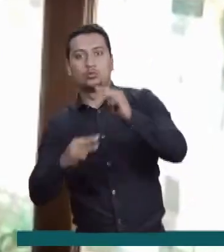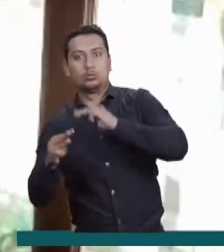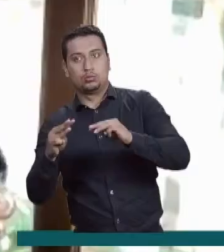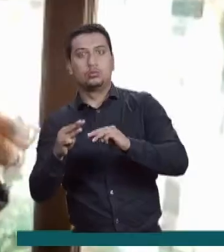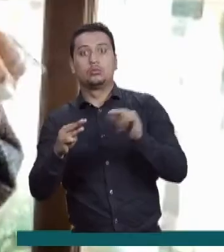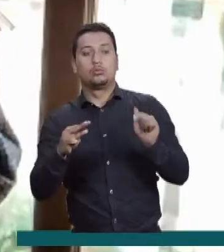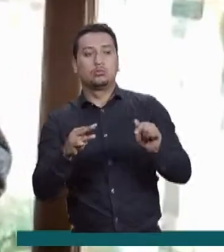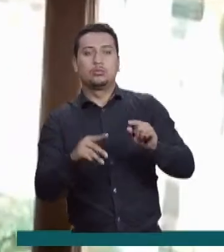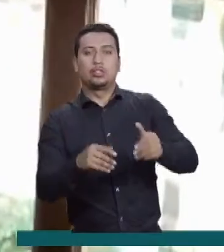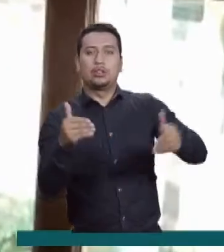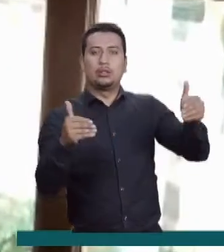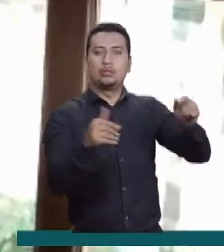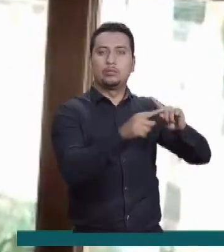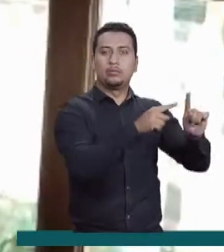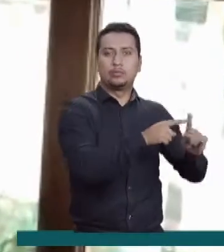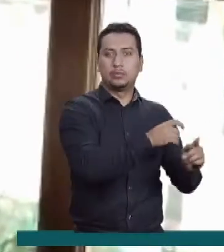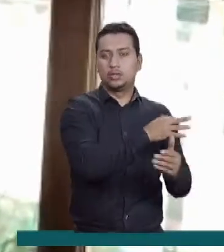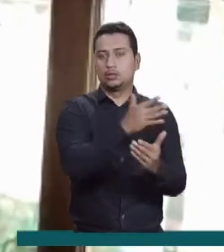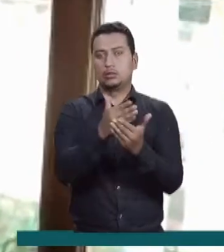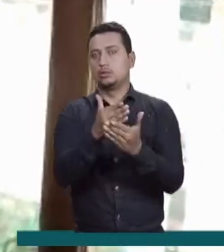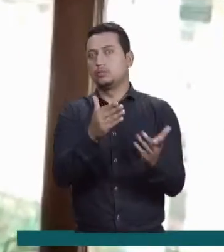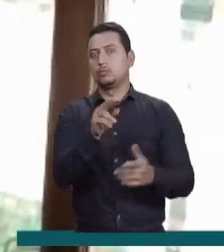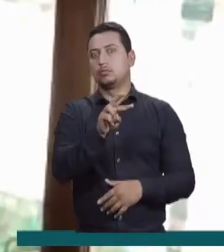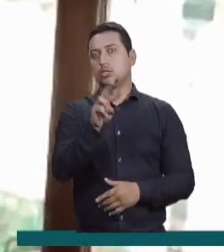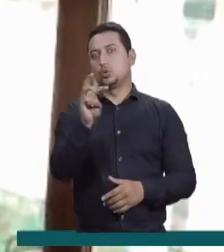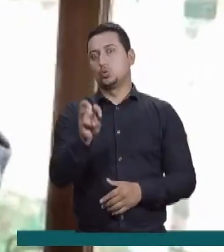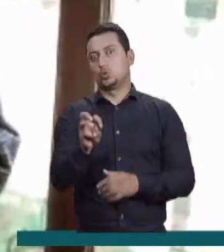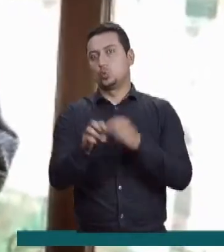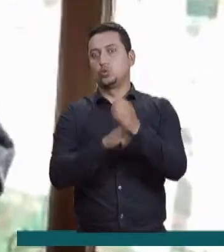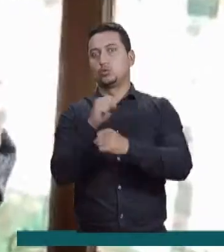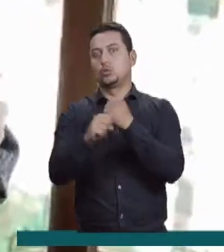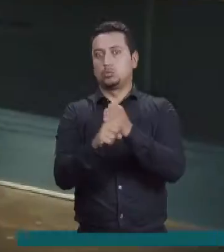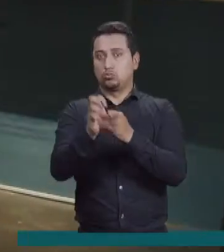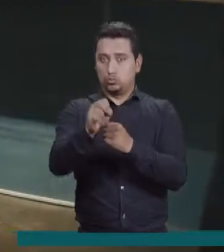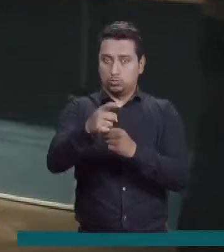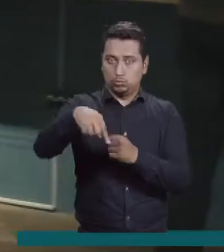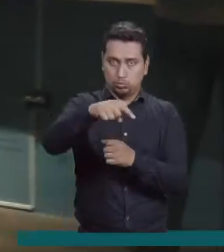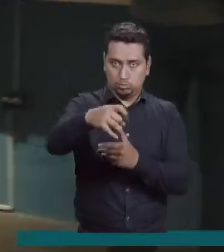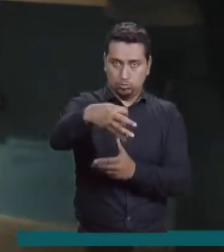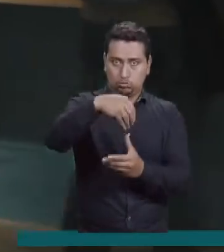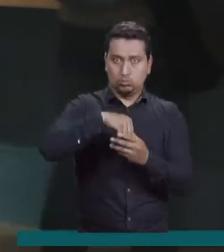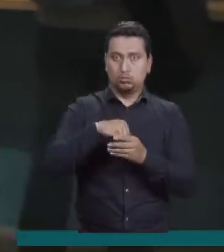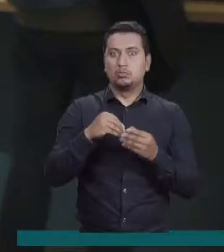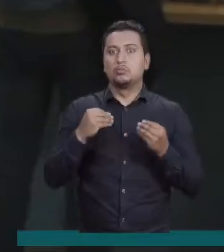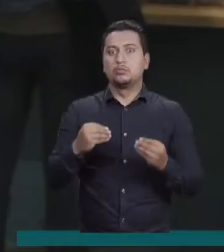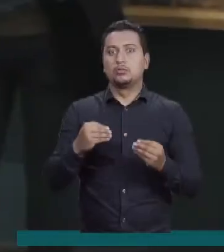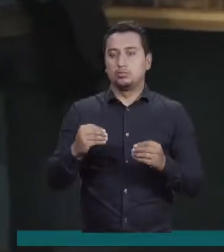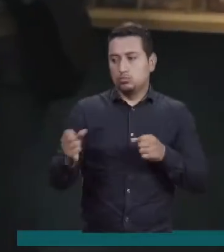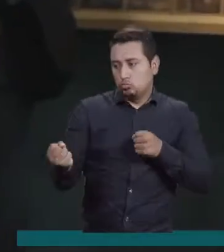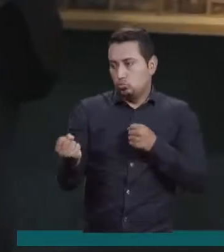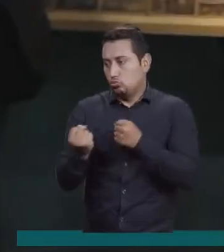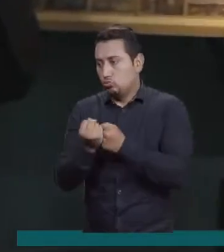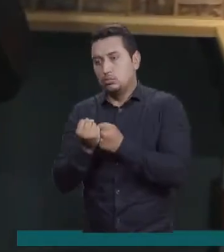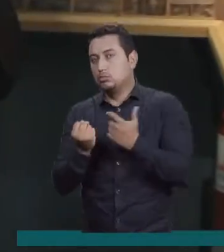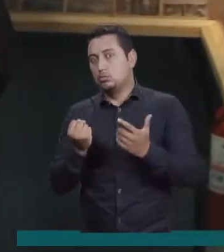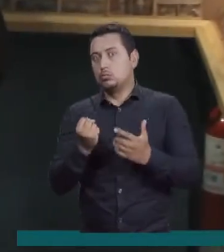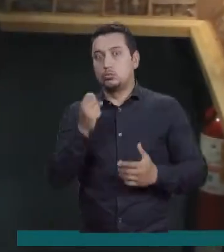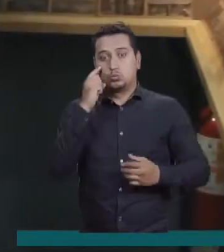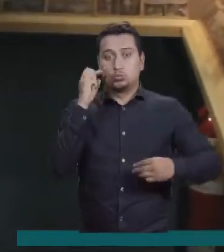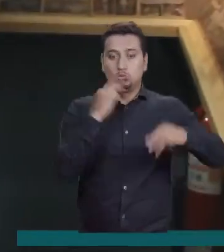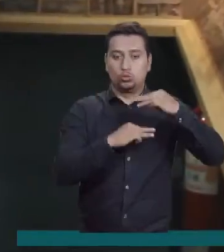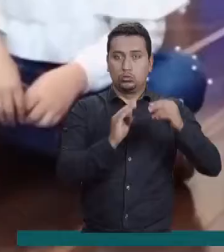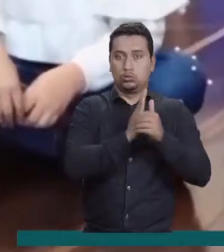años, van a poder vincularse al Museo Nacional durante algunos meses para desarrollar, con el acompañamiento de los curadores del museo,